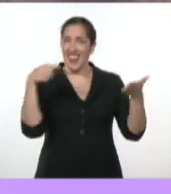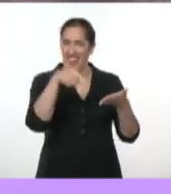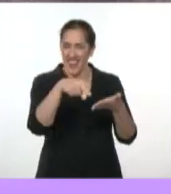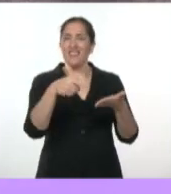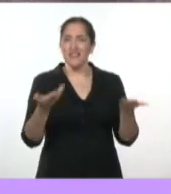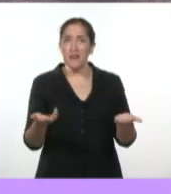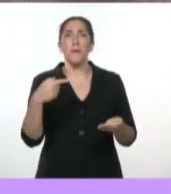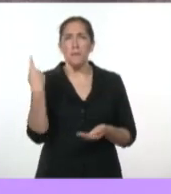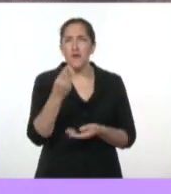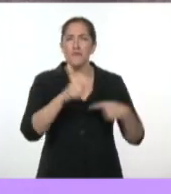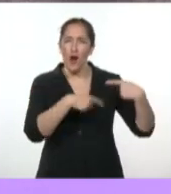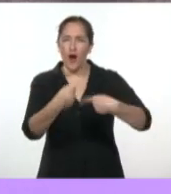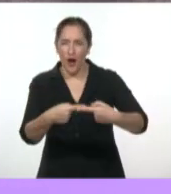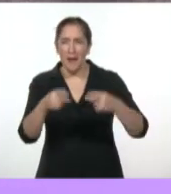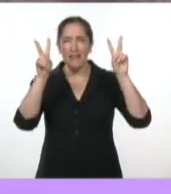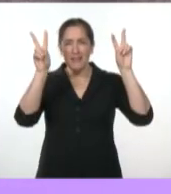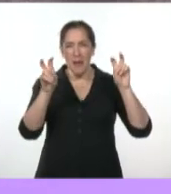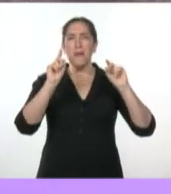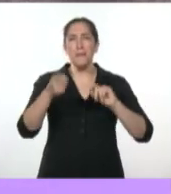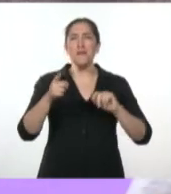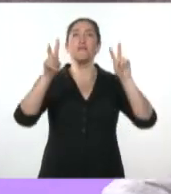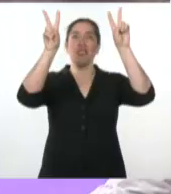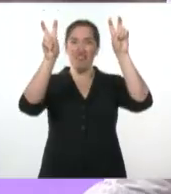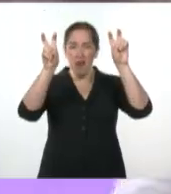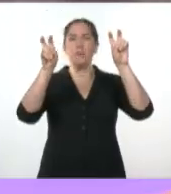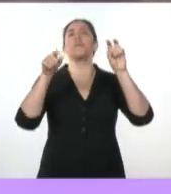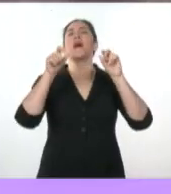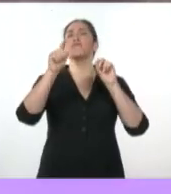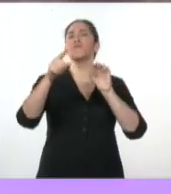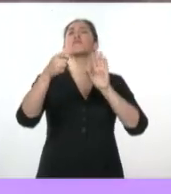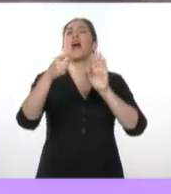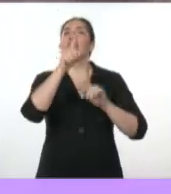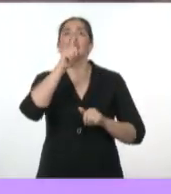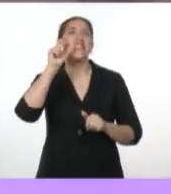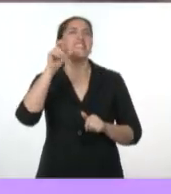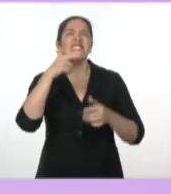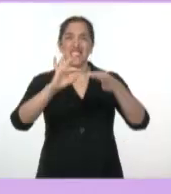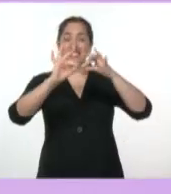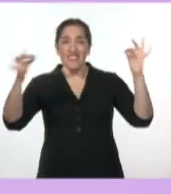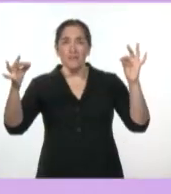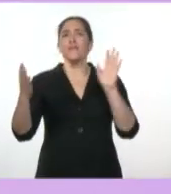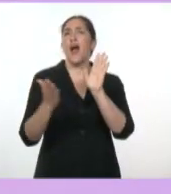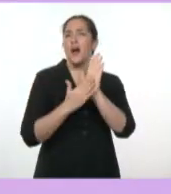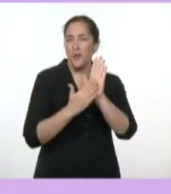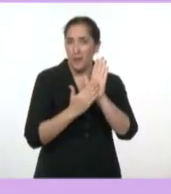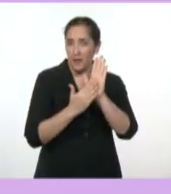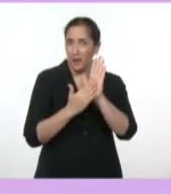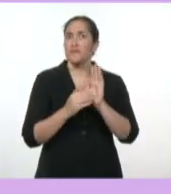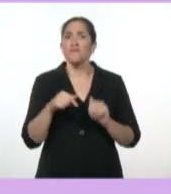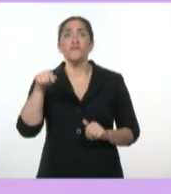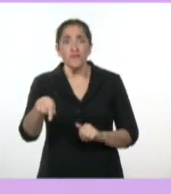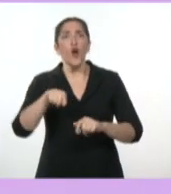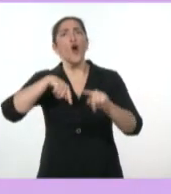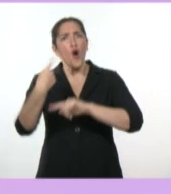esto que vimos, el asunto, la tesis y los argumentos y los procedimientos. Bueno, así perfecto. Que esta es escrita por alumnos, en este